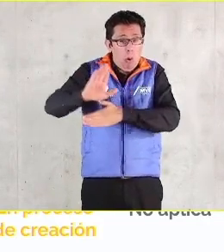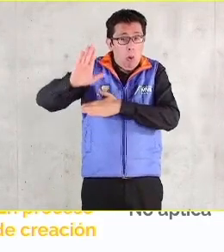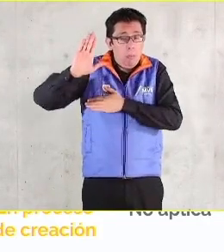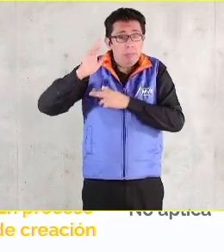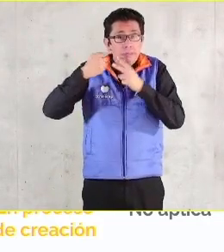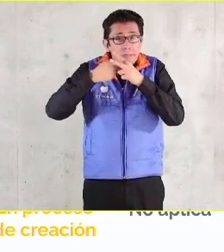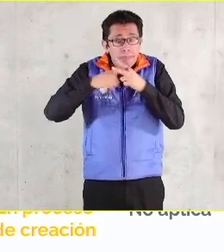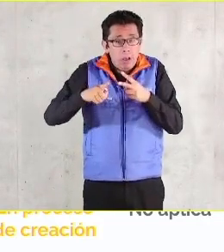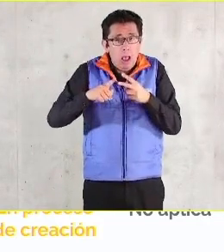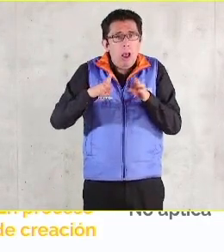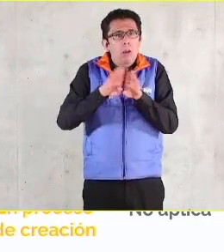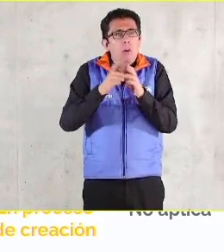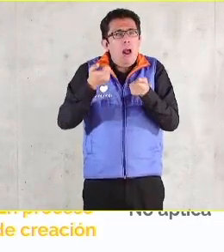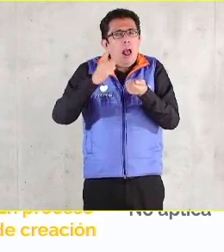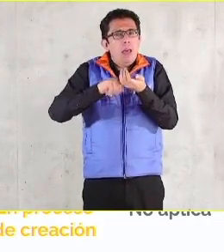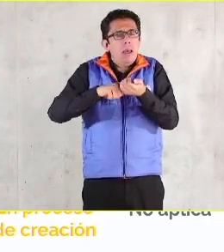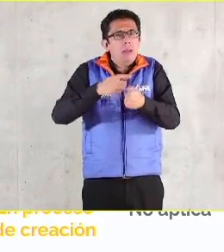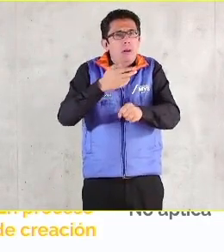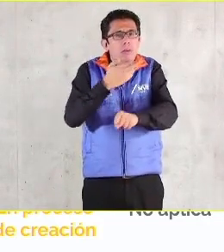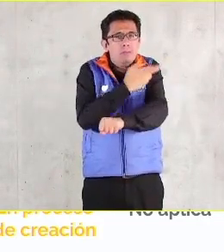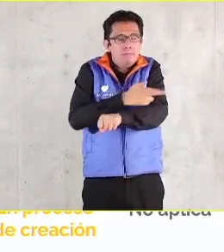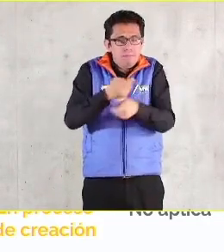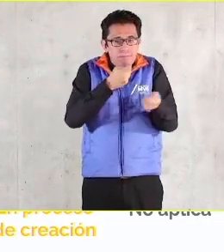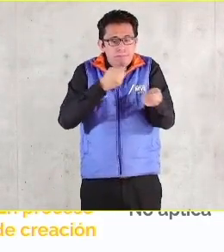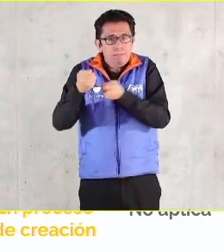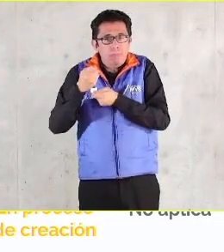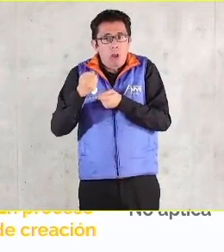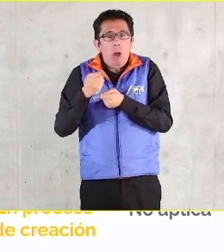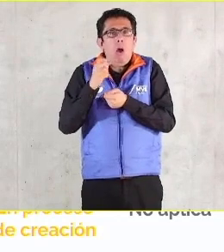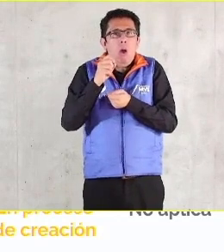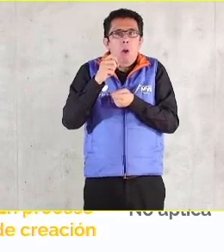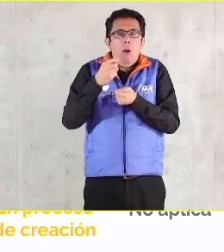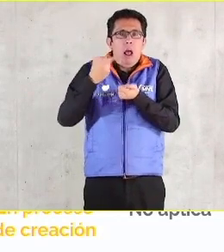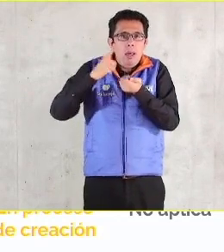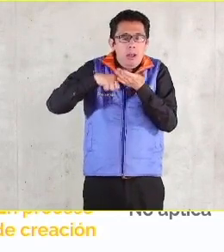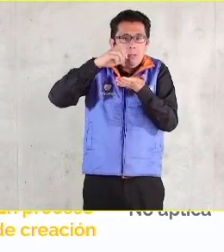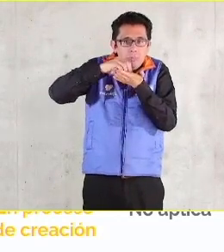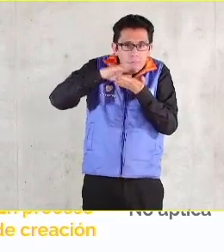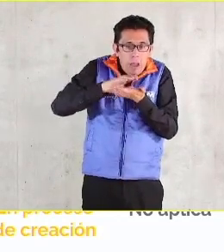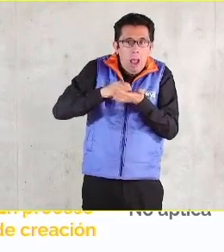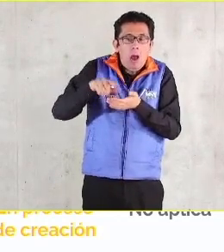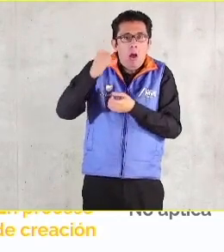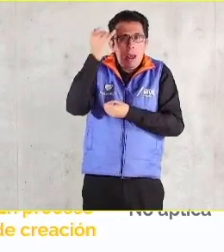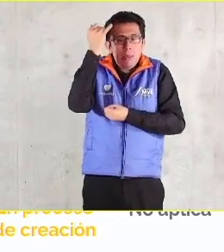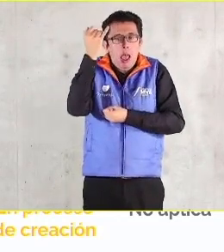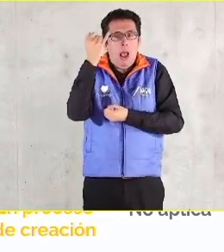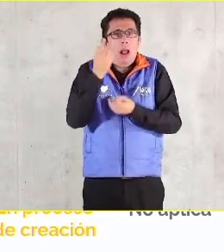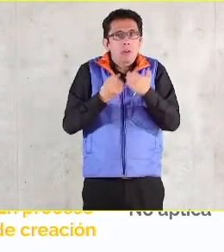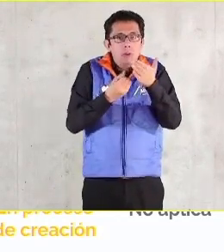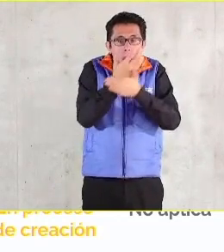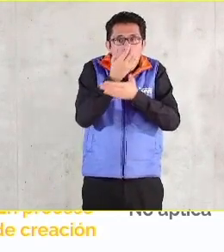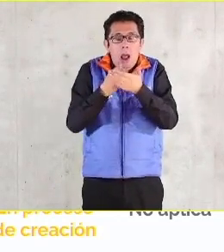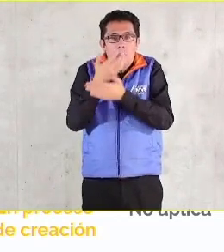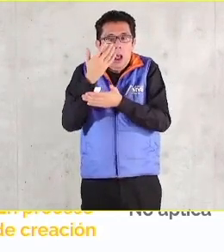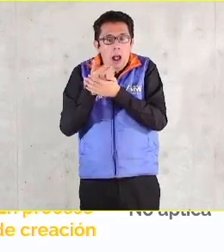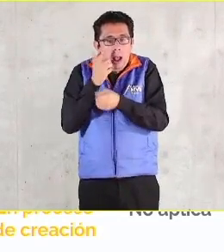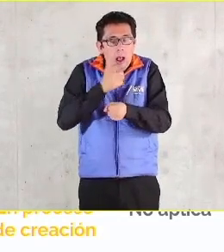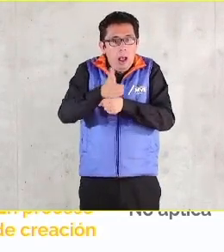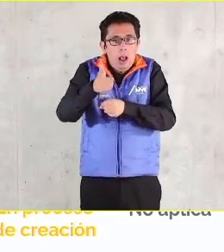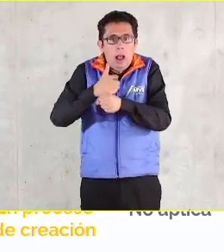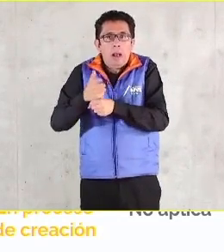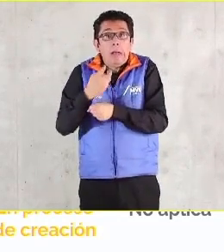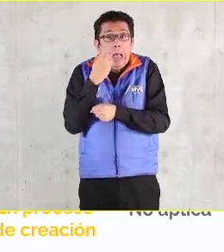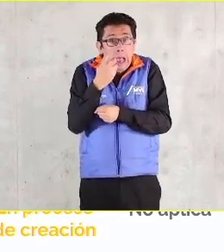era un sistema de gestión, ya estaban registrando o estaban consolidando o estaban innovando, pues de alguna manera no lo podíamos